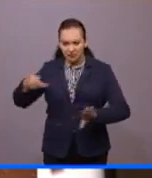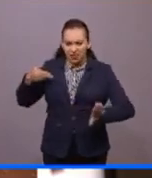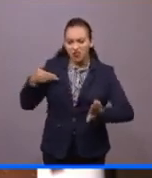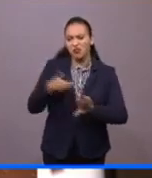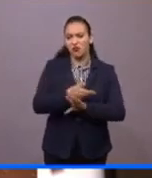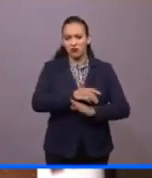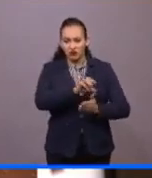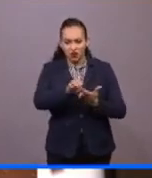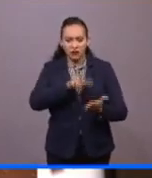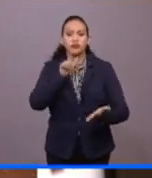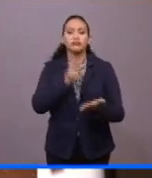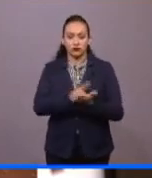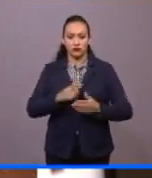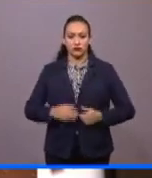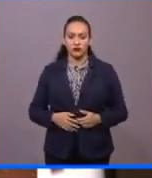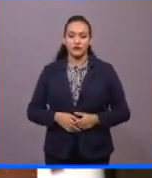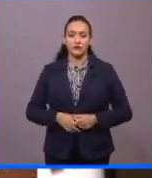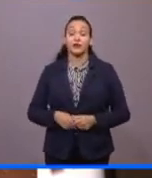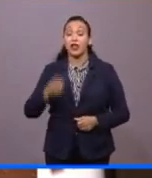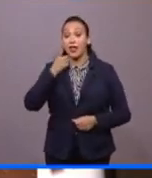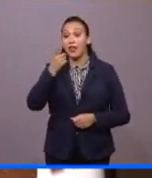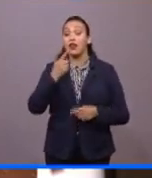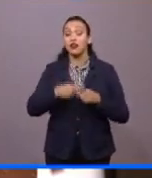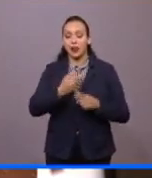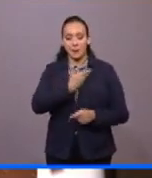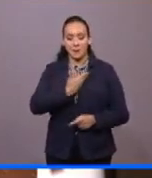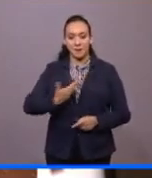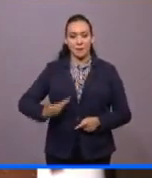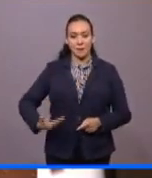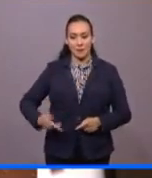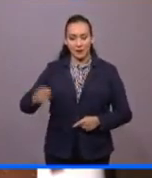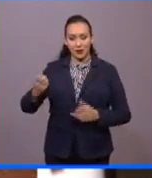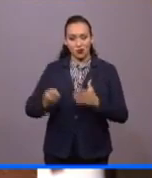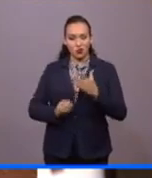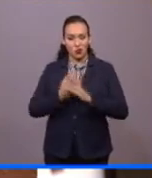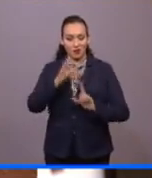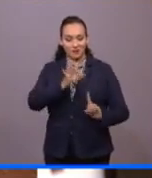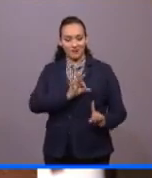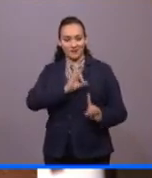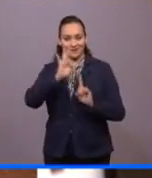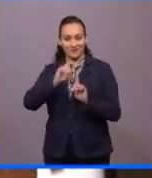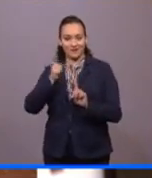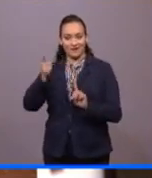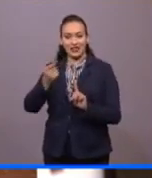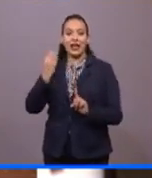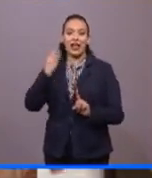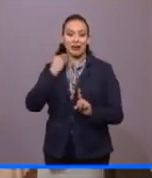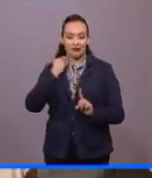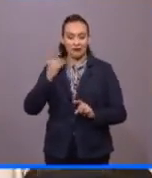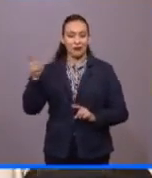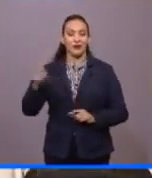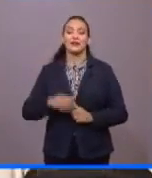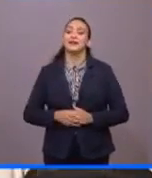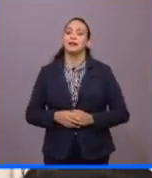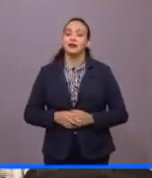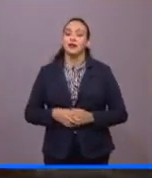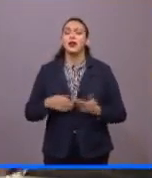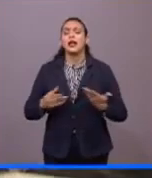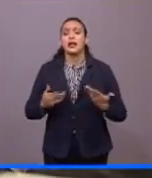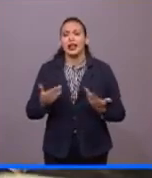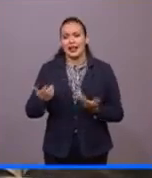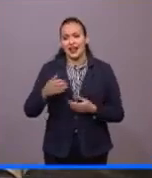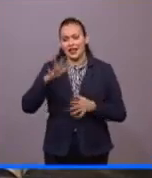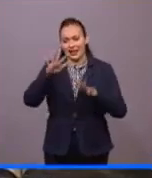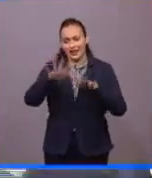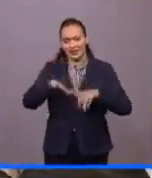país, advirtió el nuevo presidente del Ilustre y Nacional Colegio de Abogados de México. Durante la